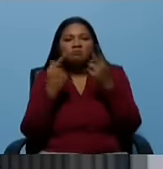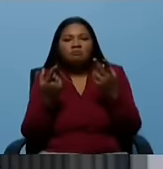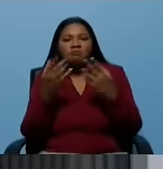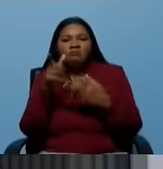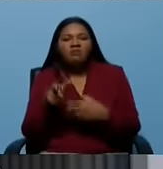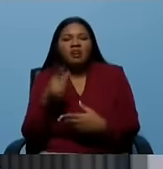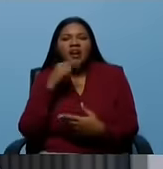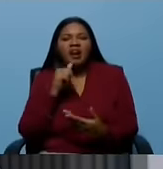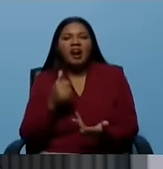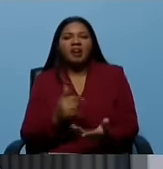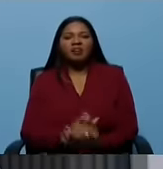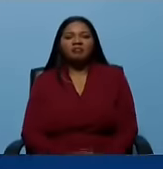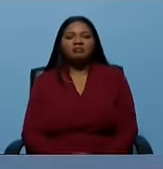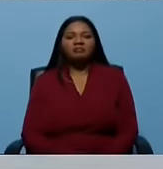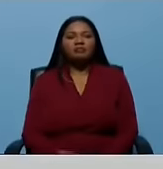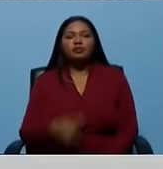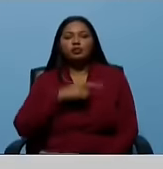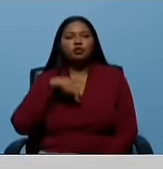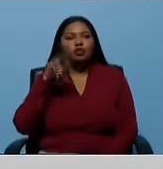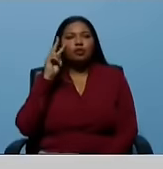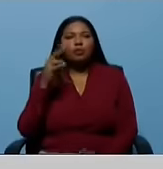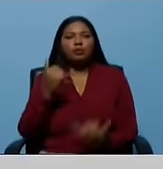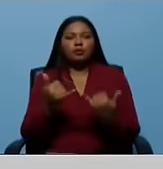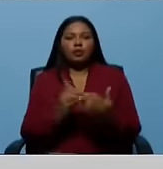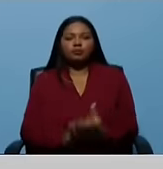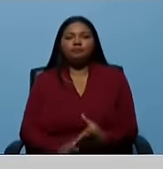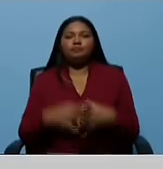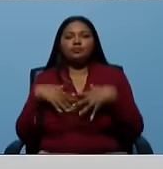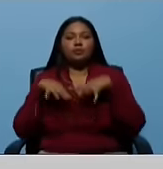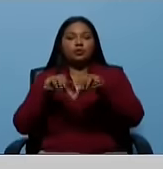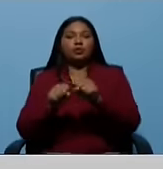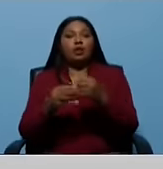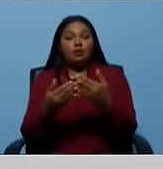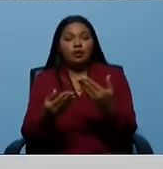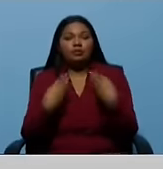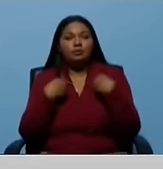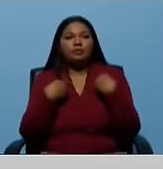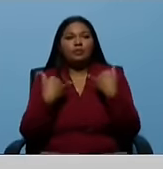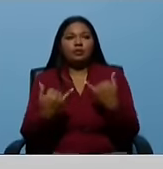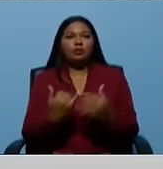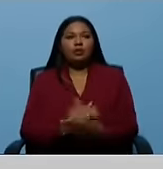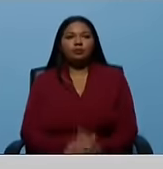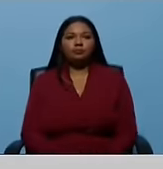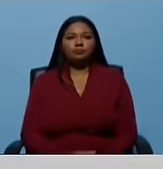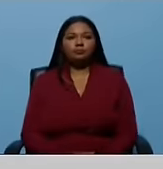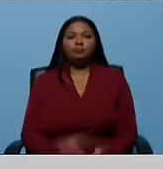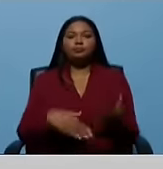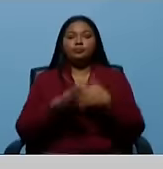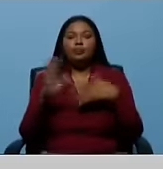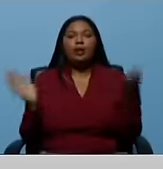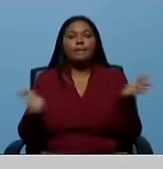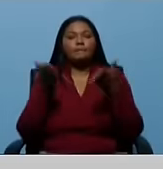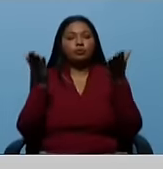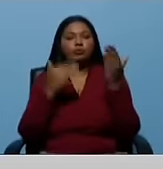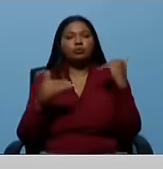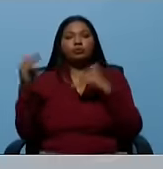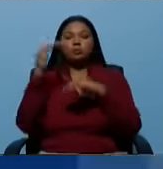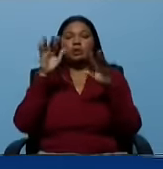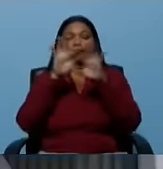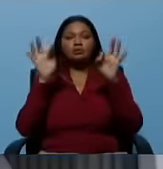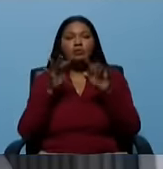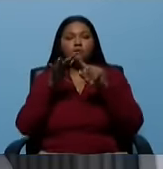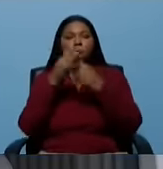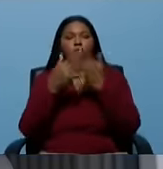de del del capitalismo actual que que que que va incluso por encima de los mecanismos